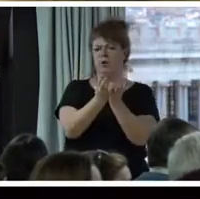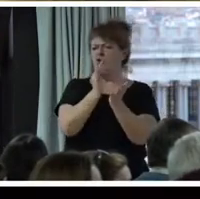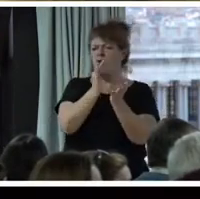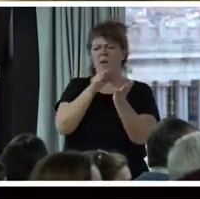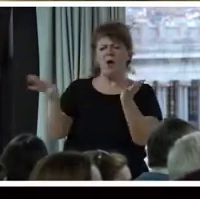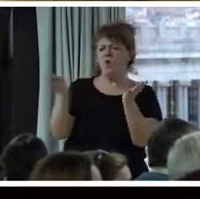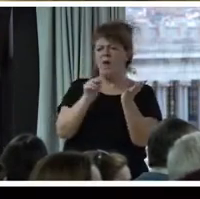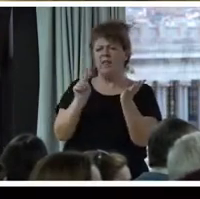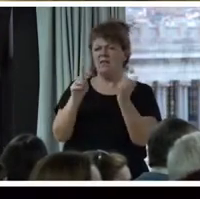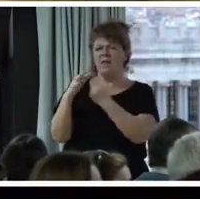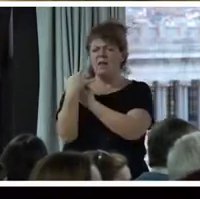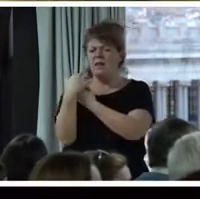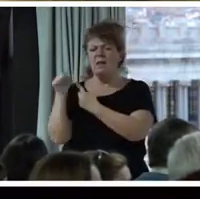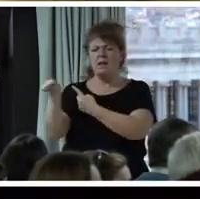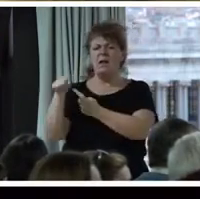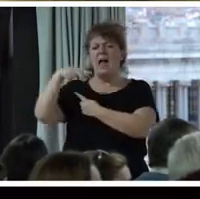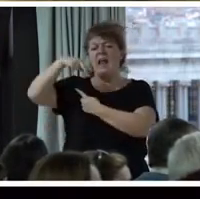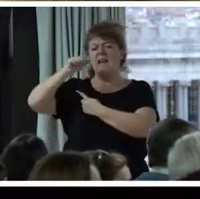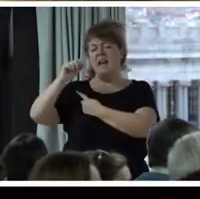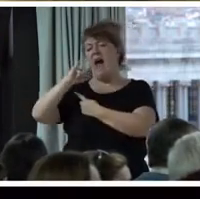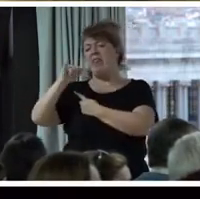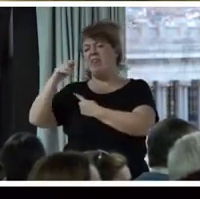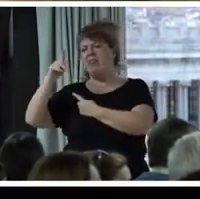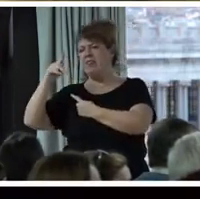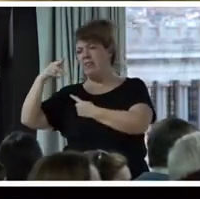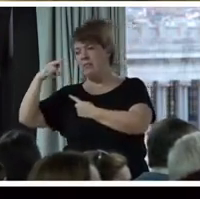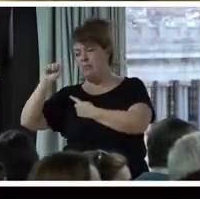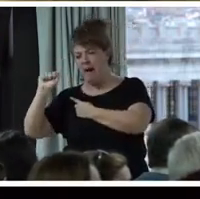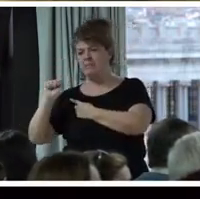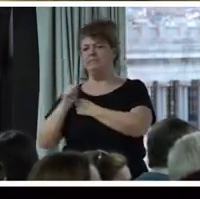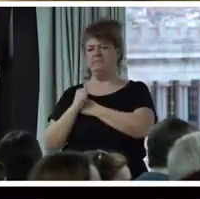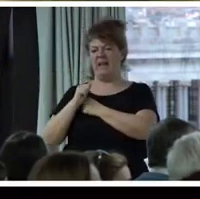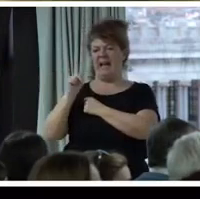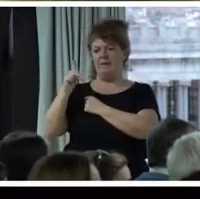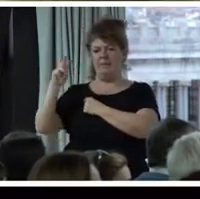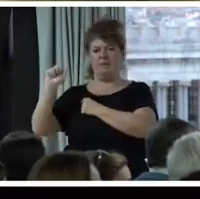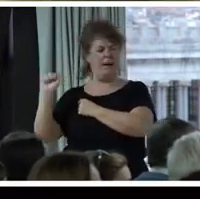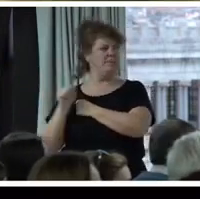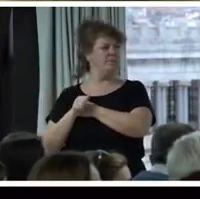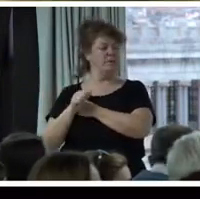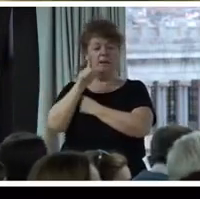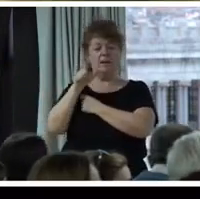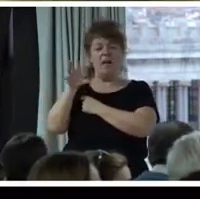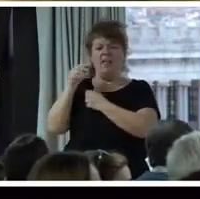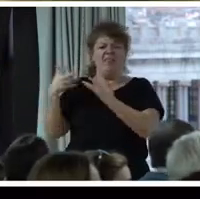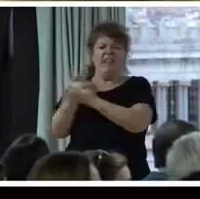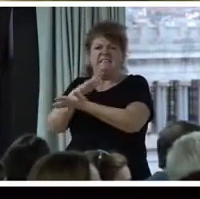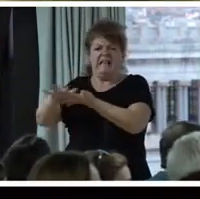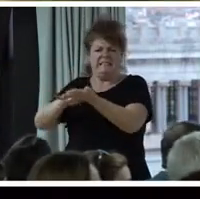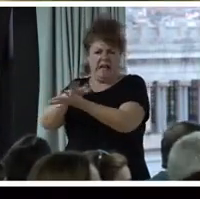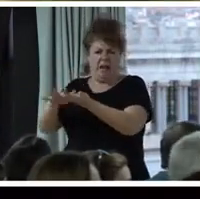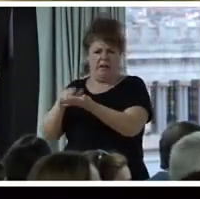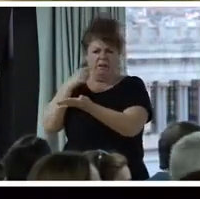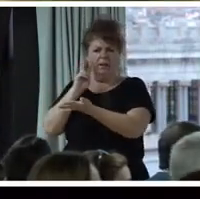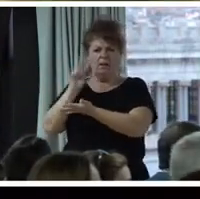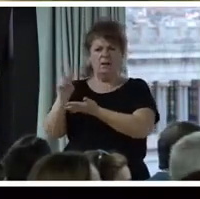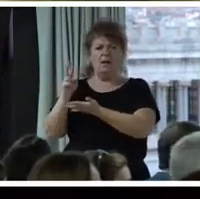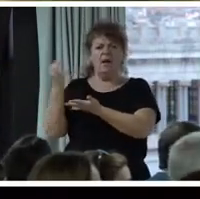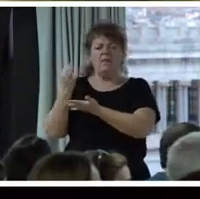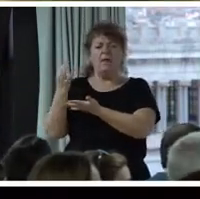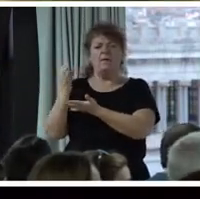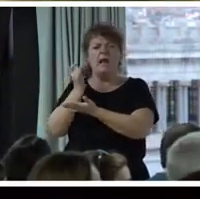ha comprendido lo que es la naba Ahora tiene la oportunidad de entenderla y hasta de verla